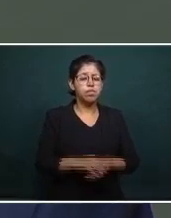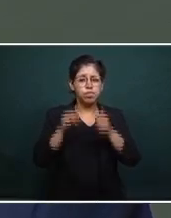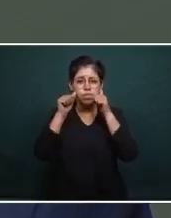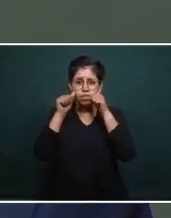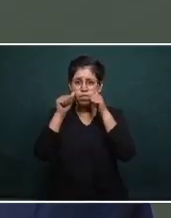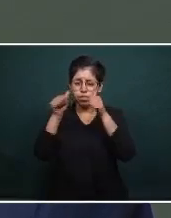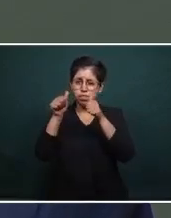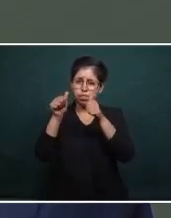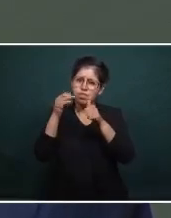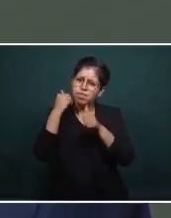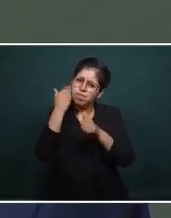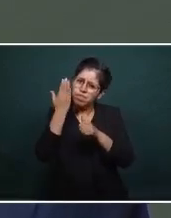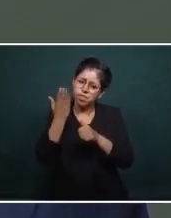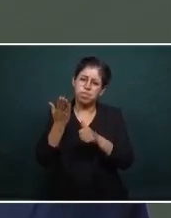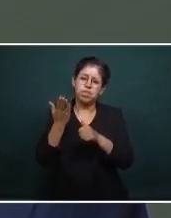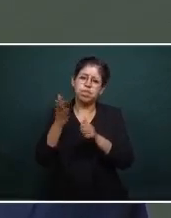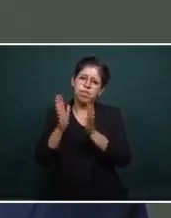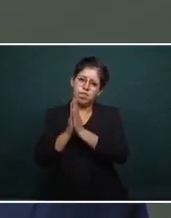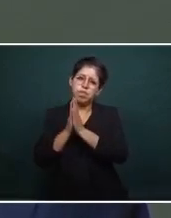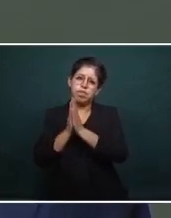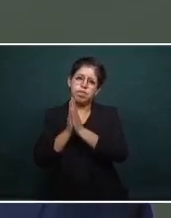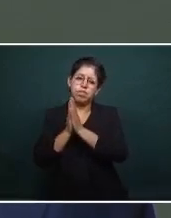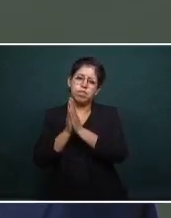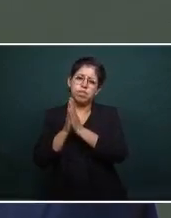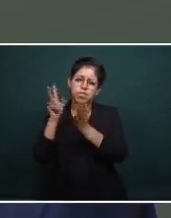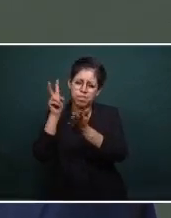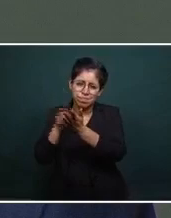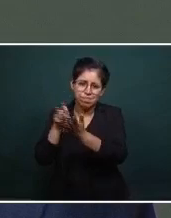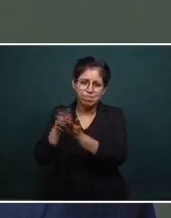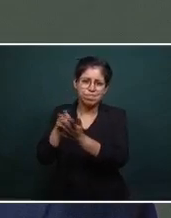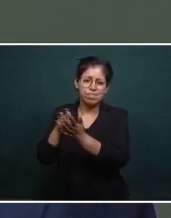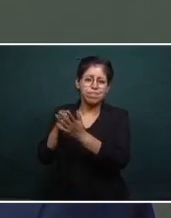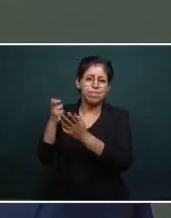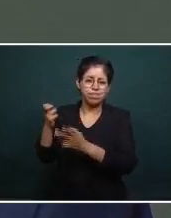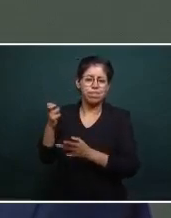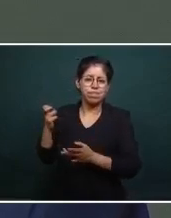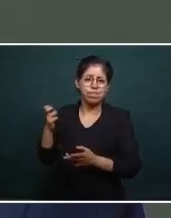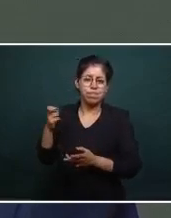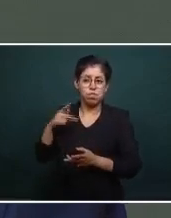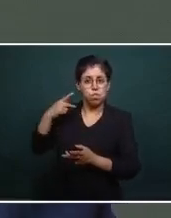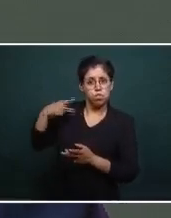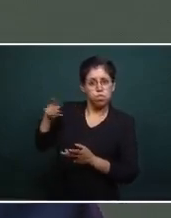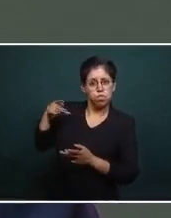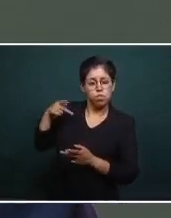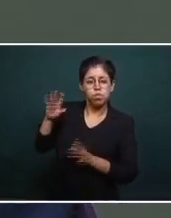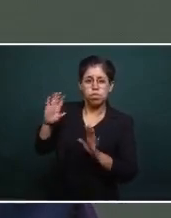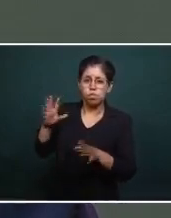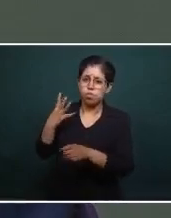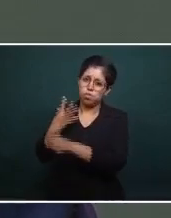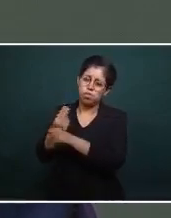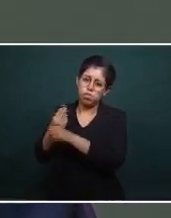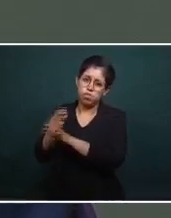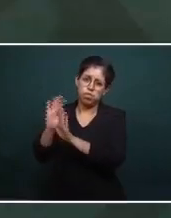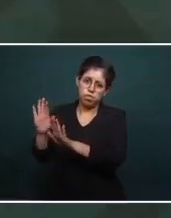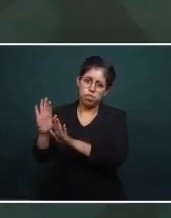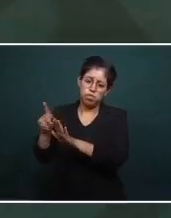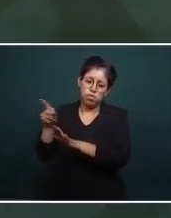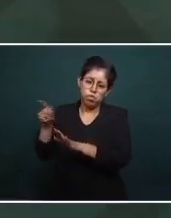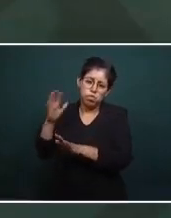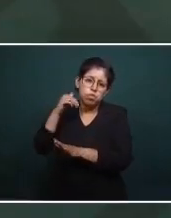atender este asunto. Y ellos van a resolver lo que más